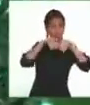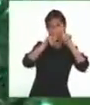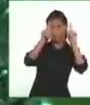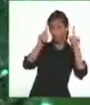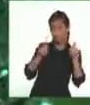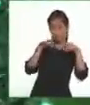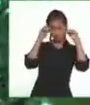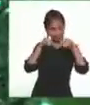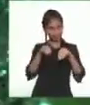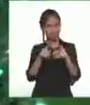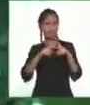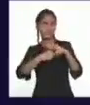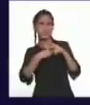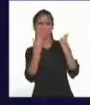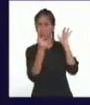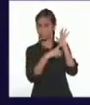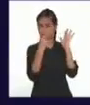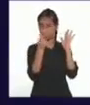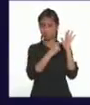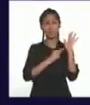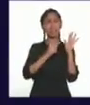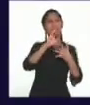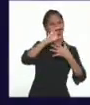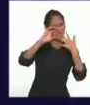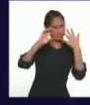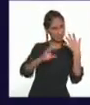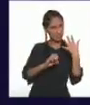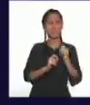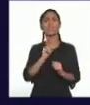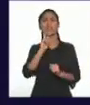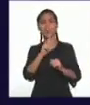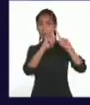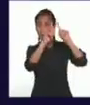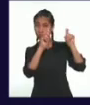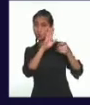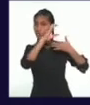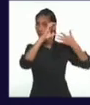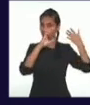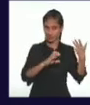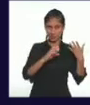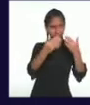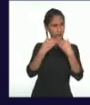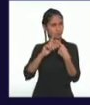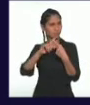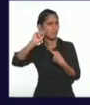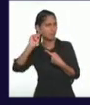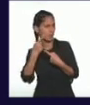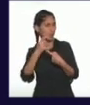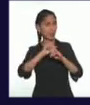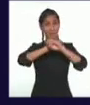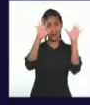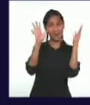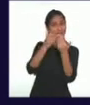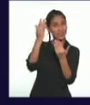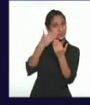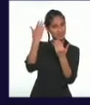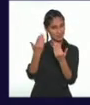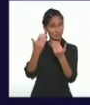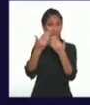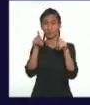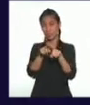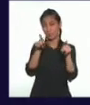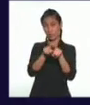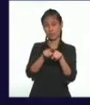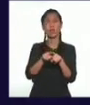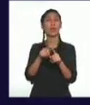irán en las tarjetas. Empezaremos por las características de una pregunta bien formulada. Primero, debe ser clara y simple. Evitar usar